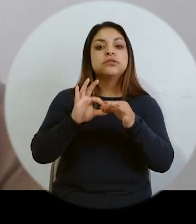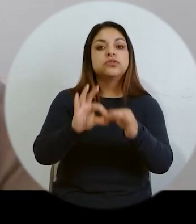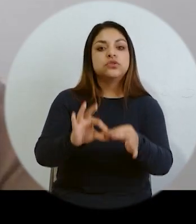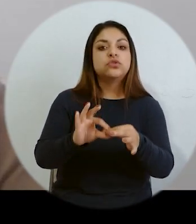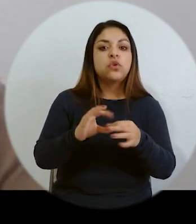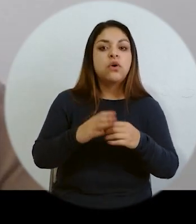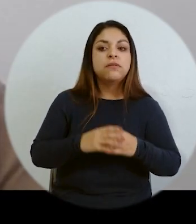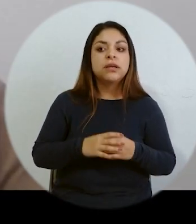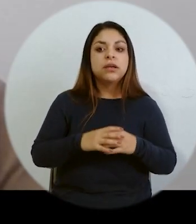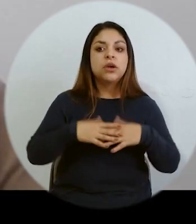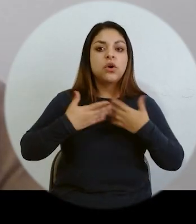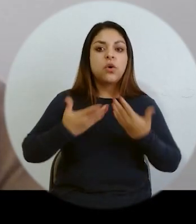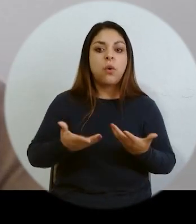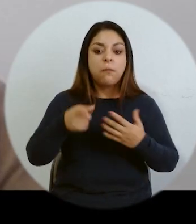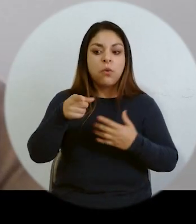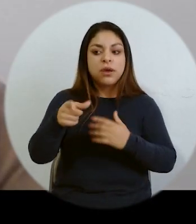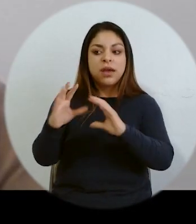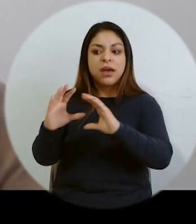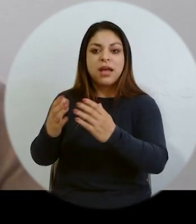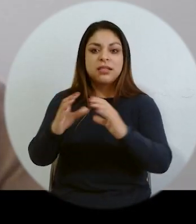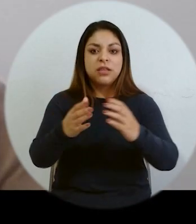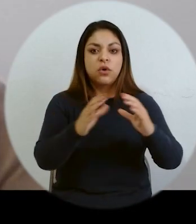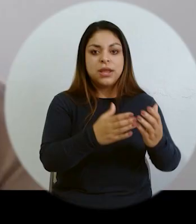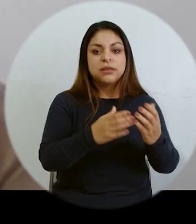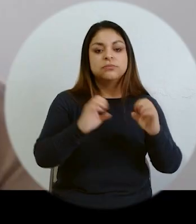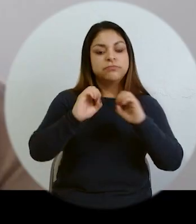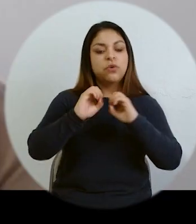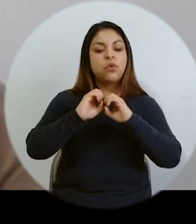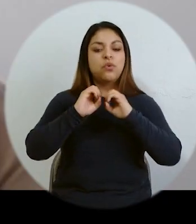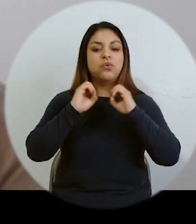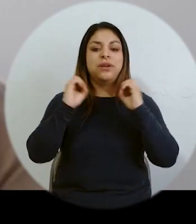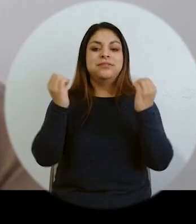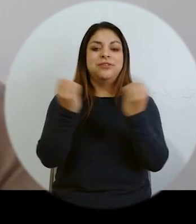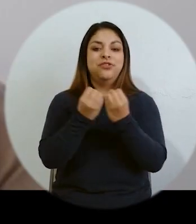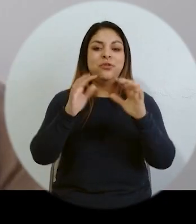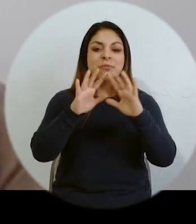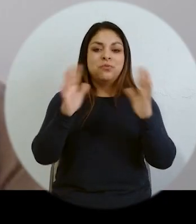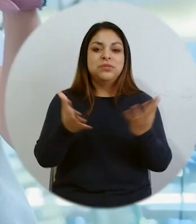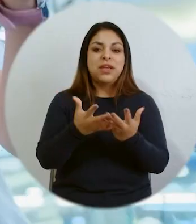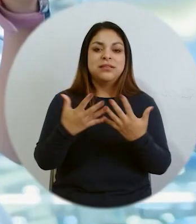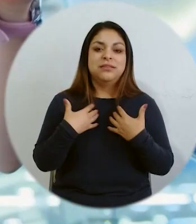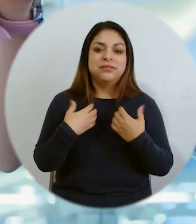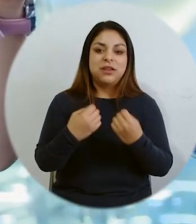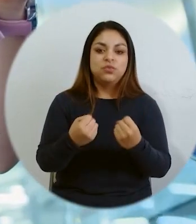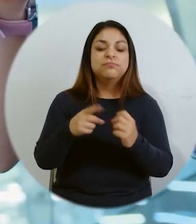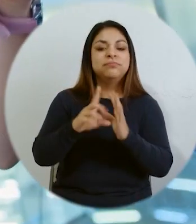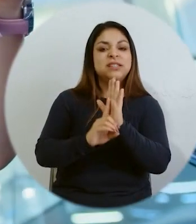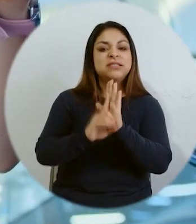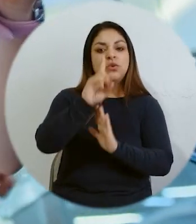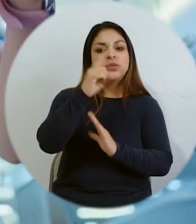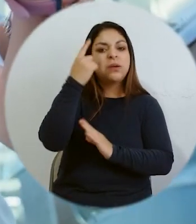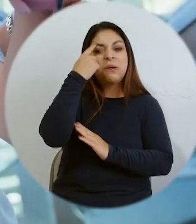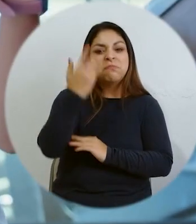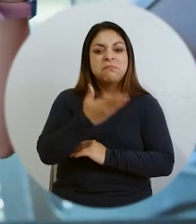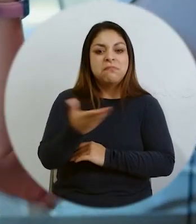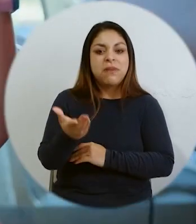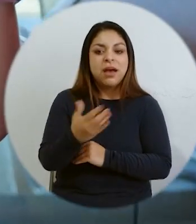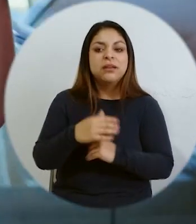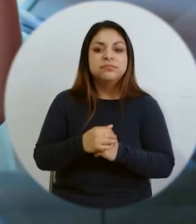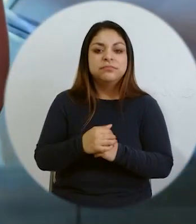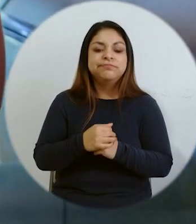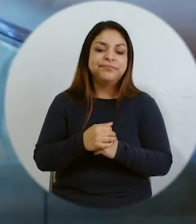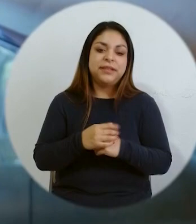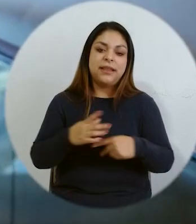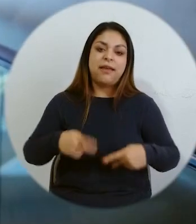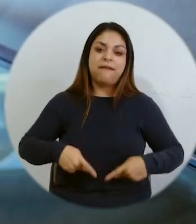Organización Mundial de Salud desarrolla para el tema de, digamos, la vida cotidiana o la habilidad del siglo